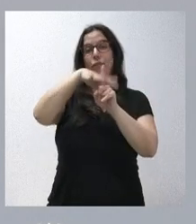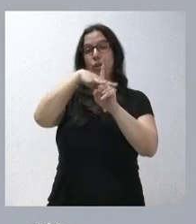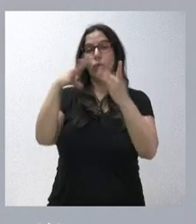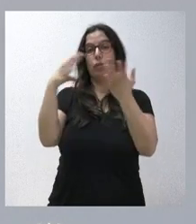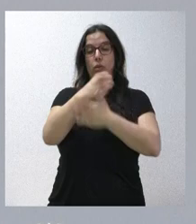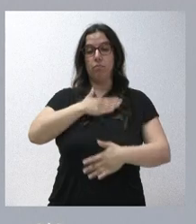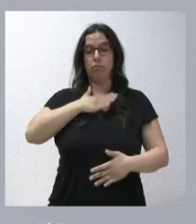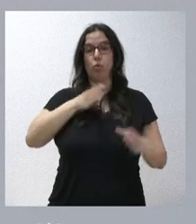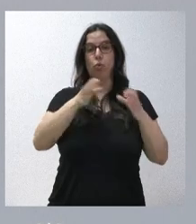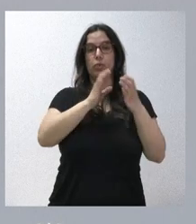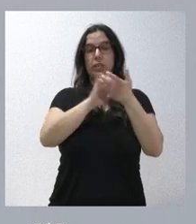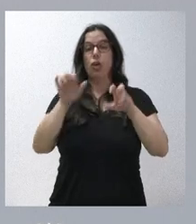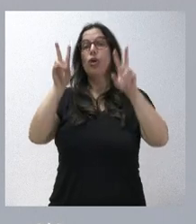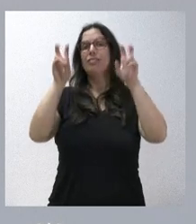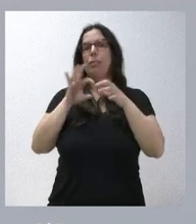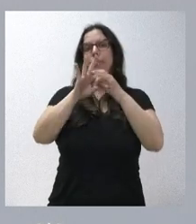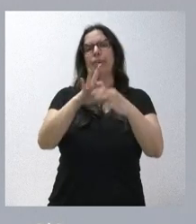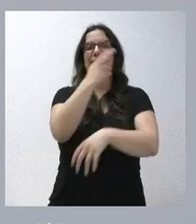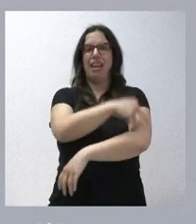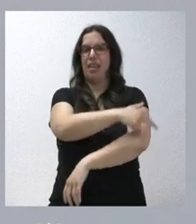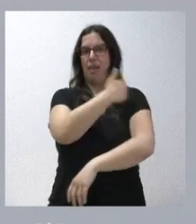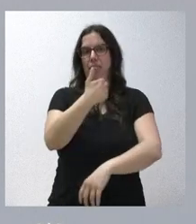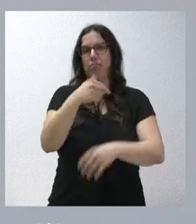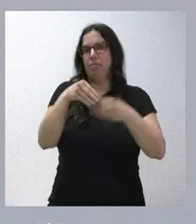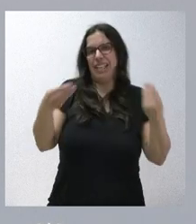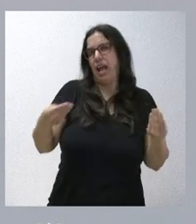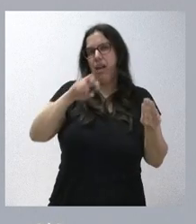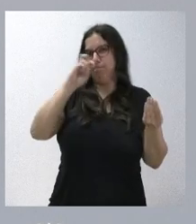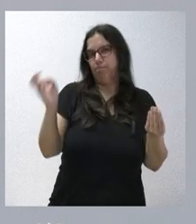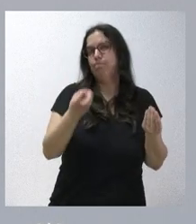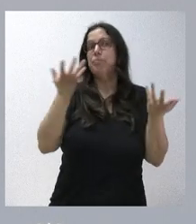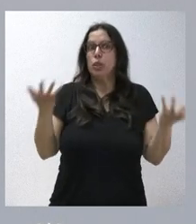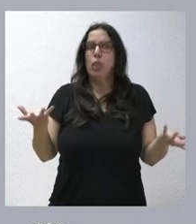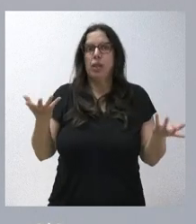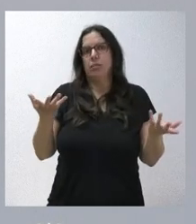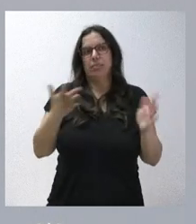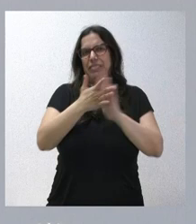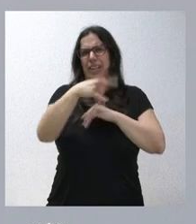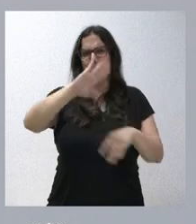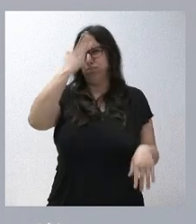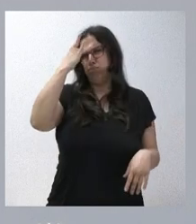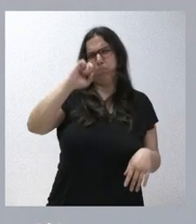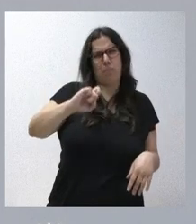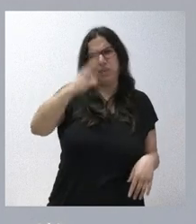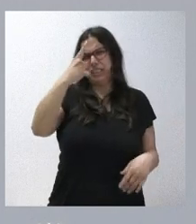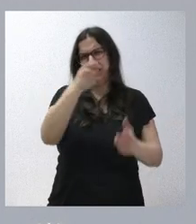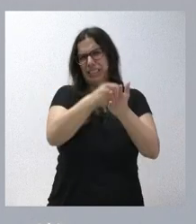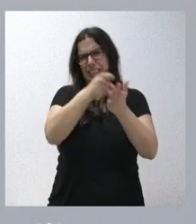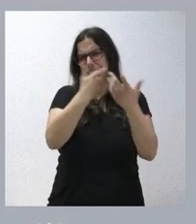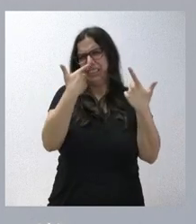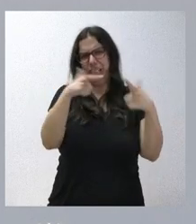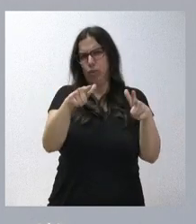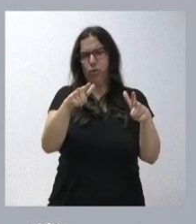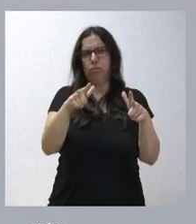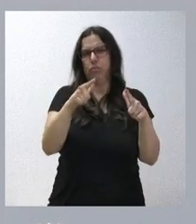Castilla León son de materia sanitaria y por tanto est es de lejos el principal sector la principal